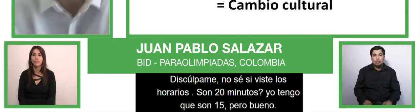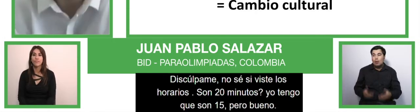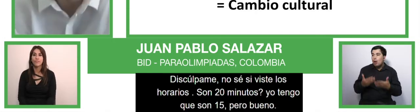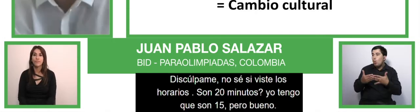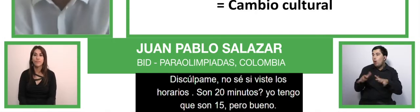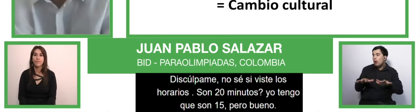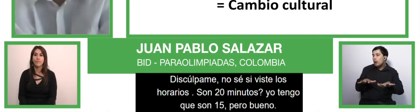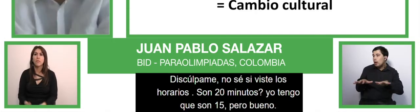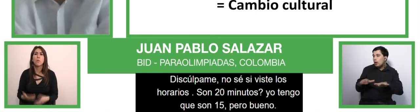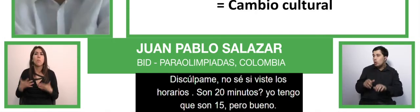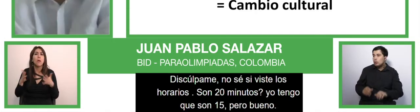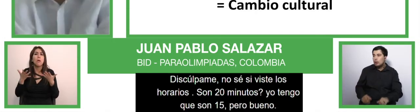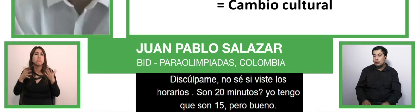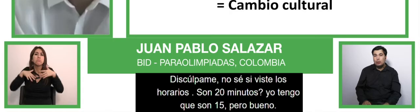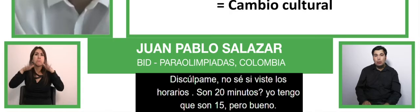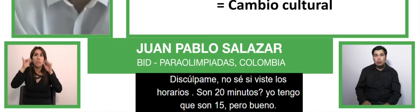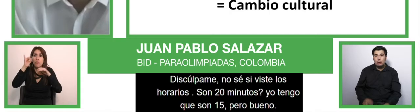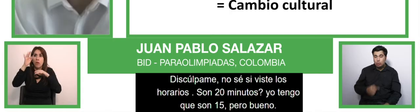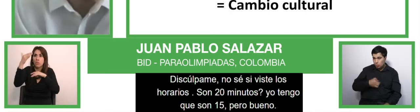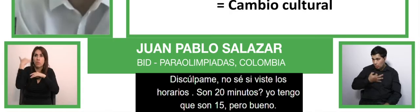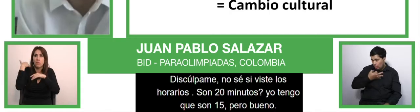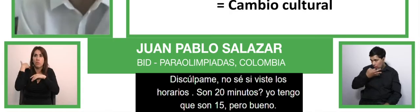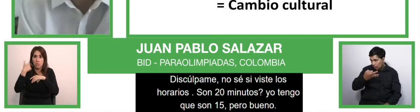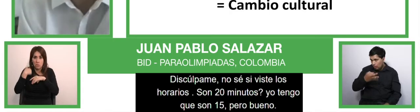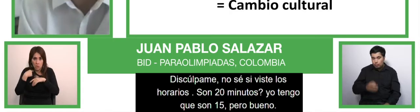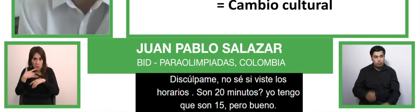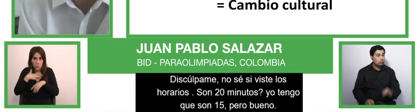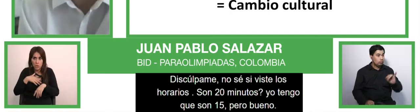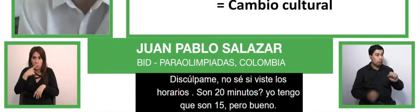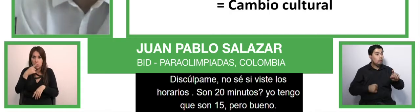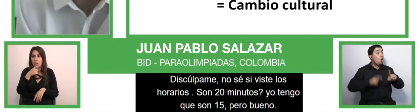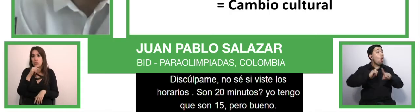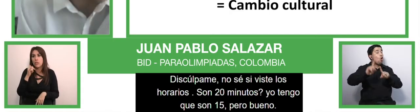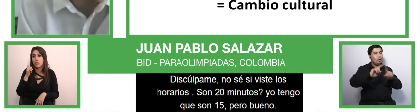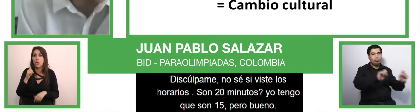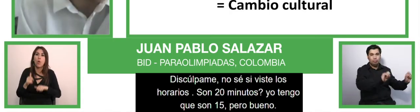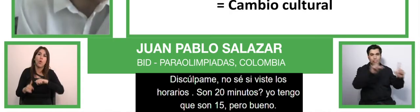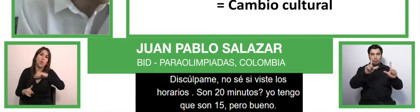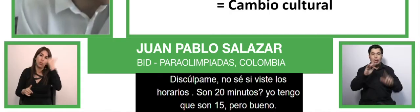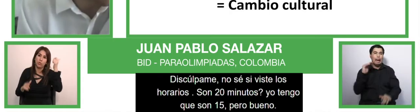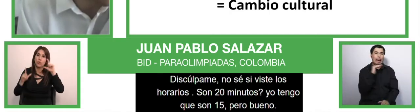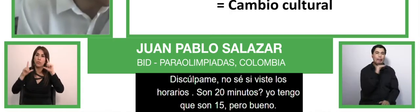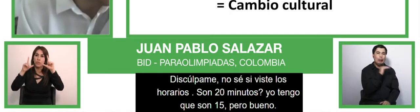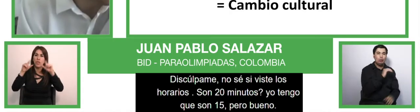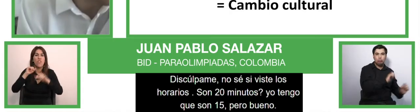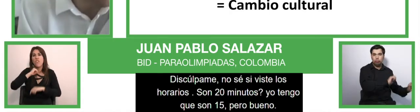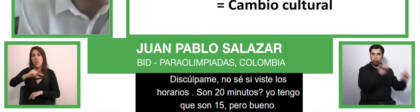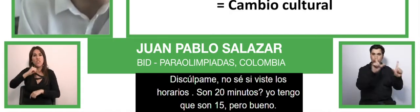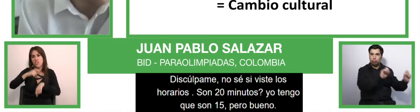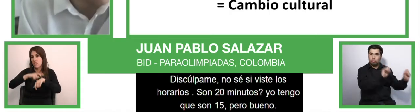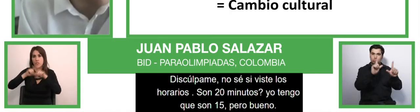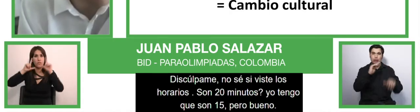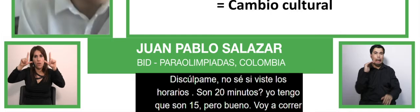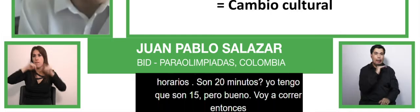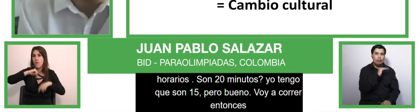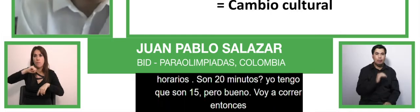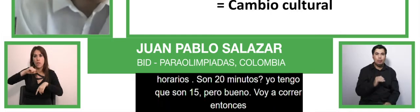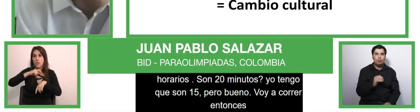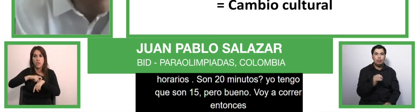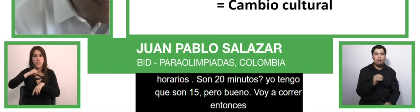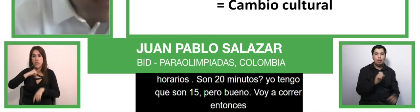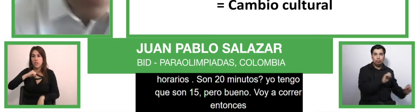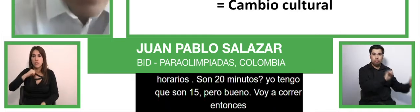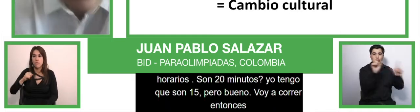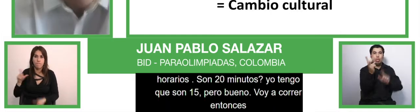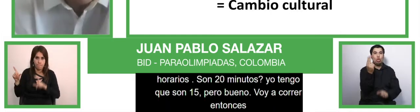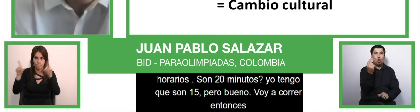Cualquier cosa, te digo. Bueno, voy a correr entonces. Pasemos rápido a la diapositiva 12,